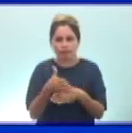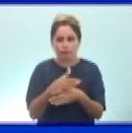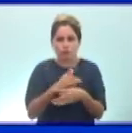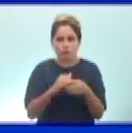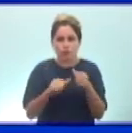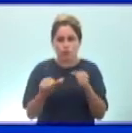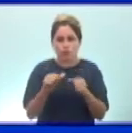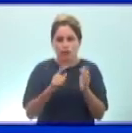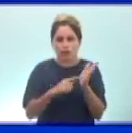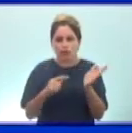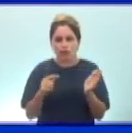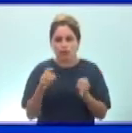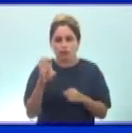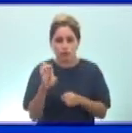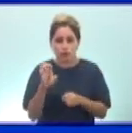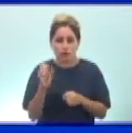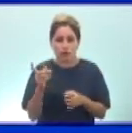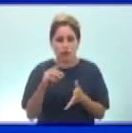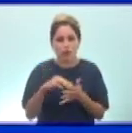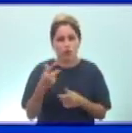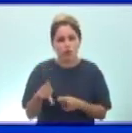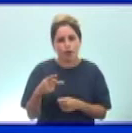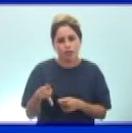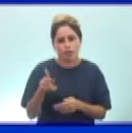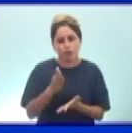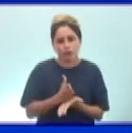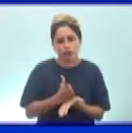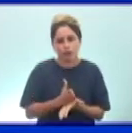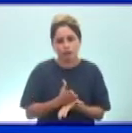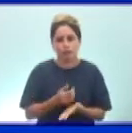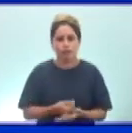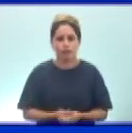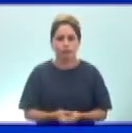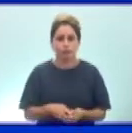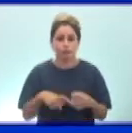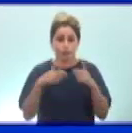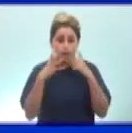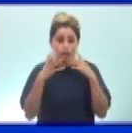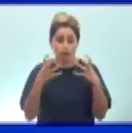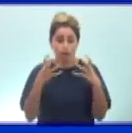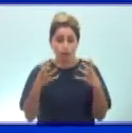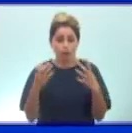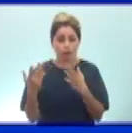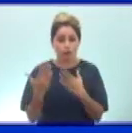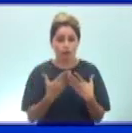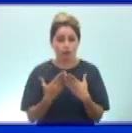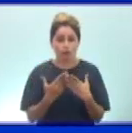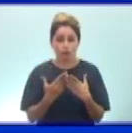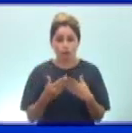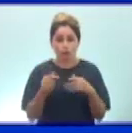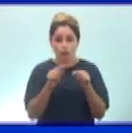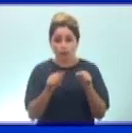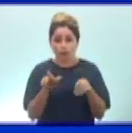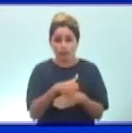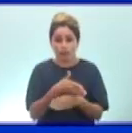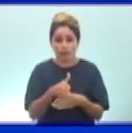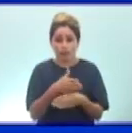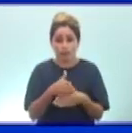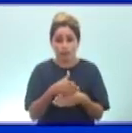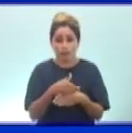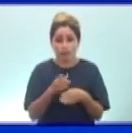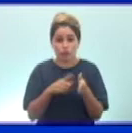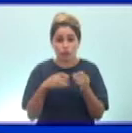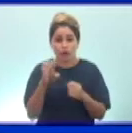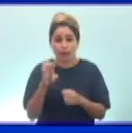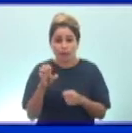que le propongamos en los ejercicios o en clases. Es de gran importancia el estudio de esta distribución electrónica porque a partir de ella